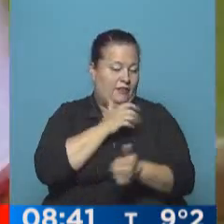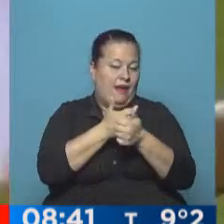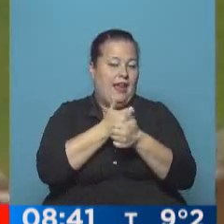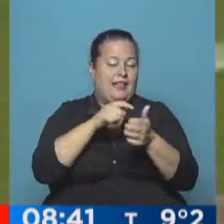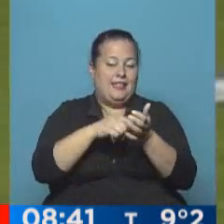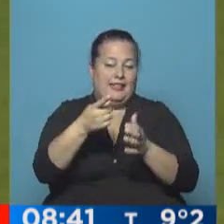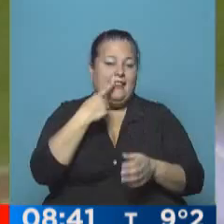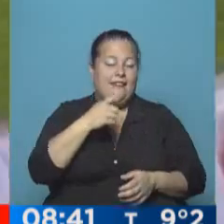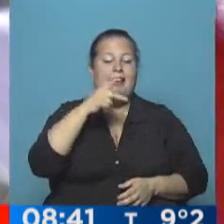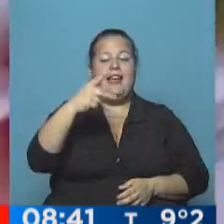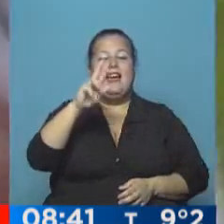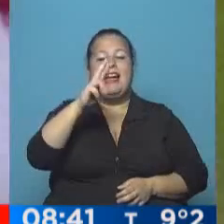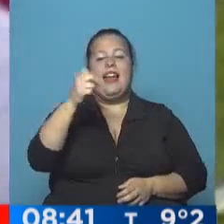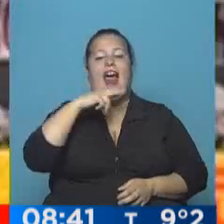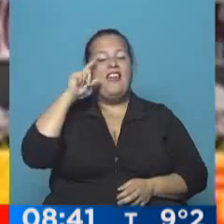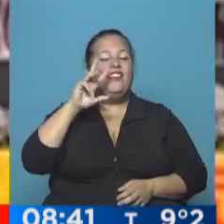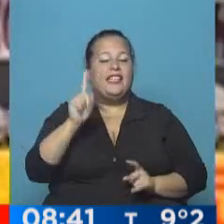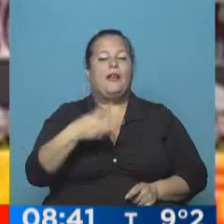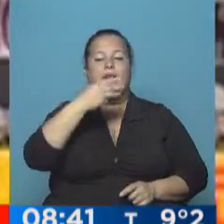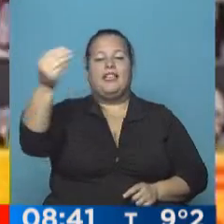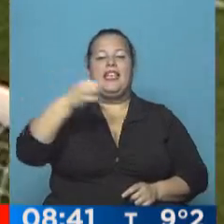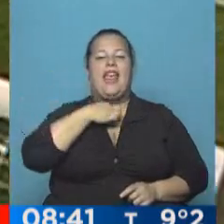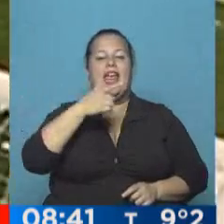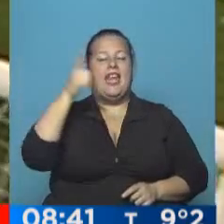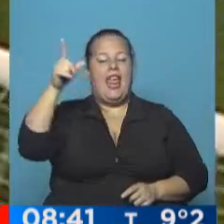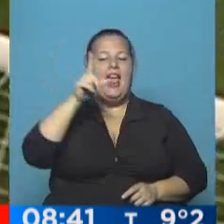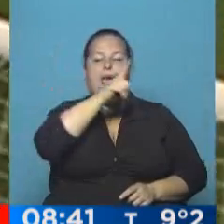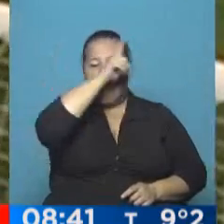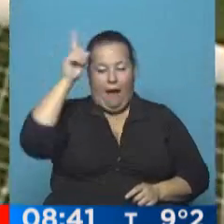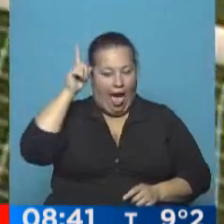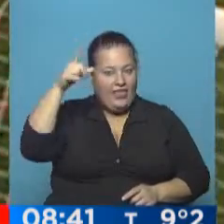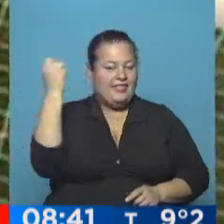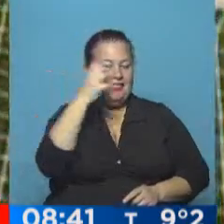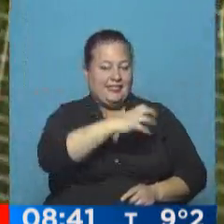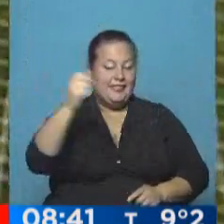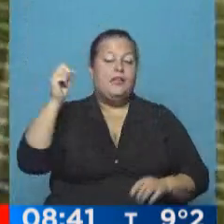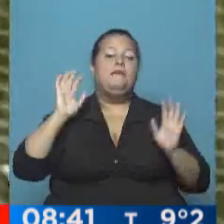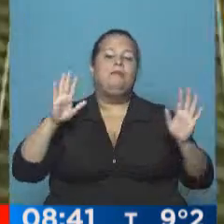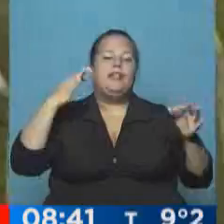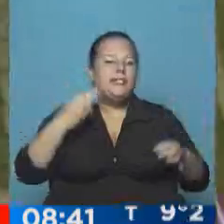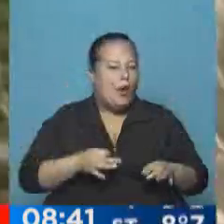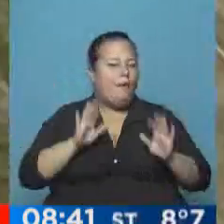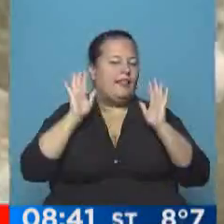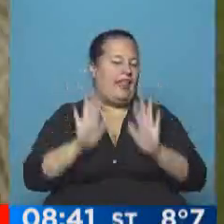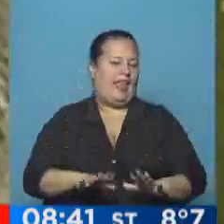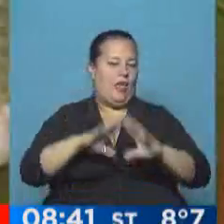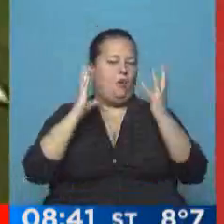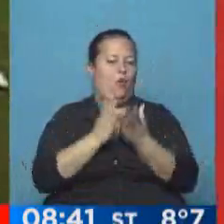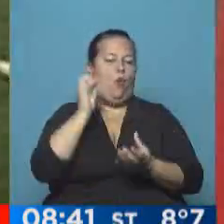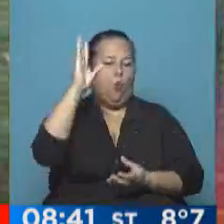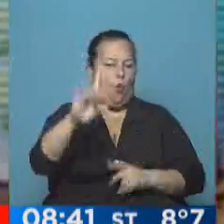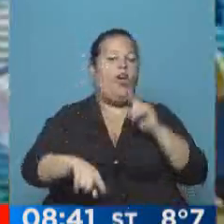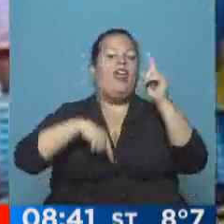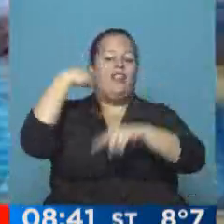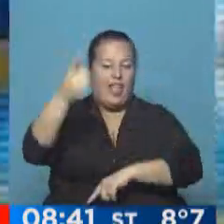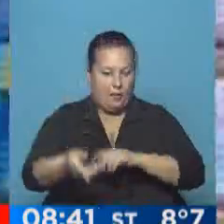de River. Y Craneviter también lo quiere el equipo del Cholo Simeone, el Atlético Madrid. Pero seguramente se queda a jugar el Mundial de Clubes y